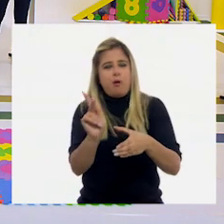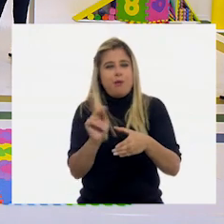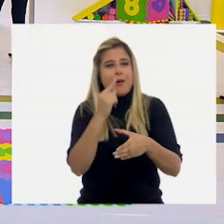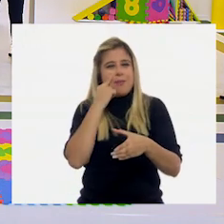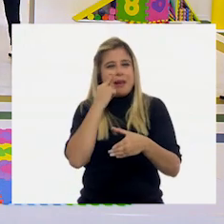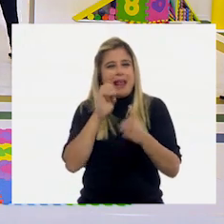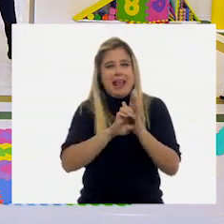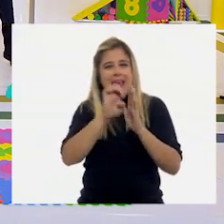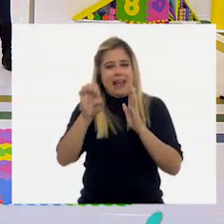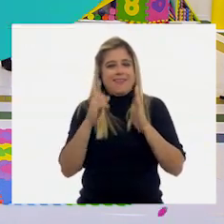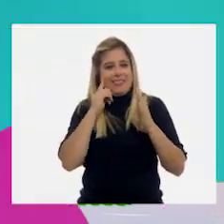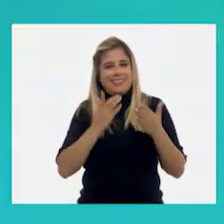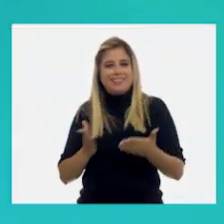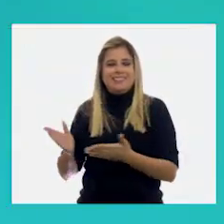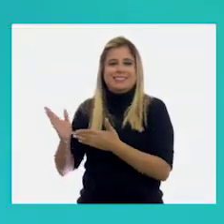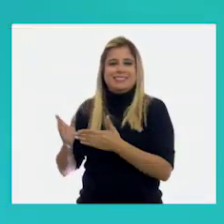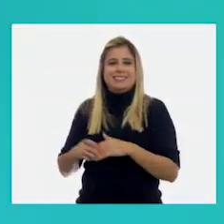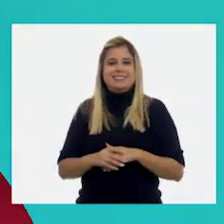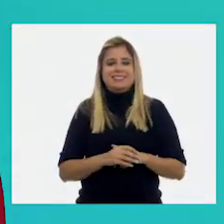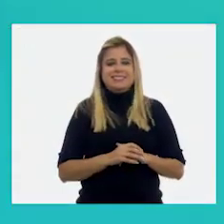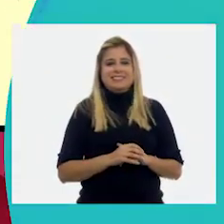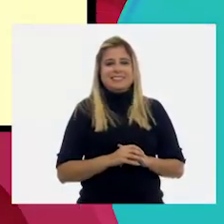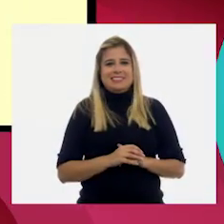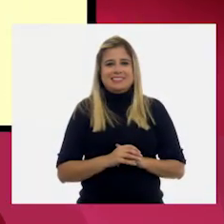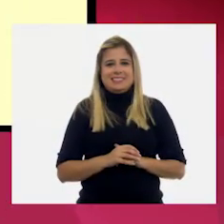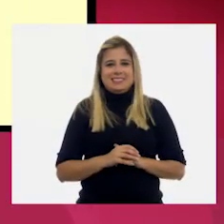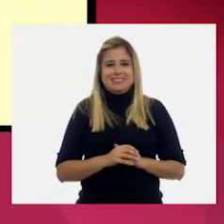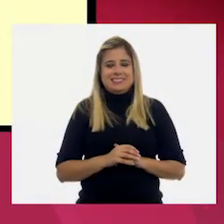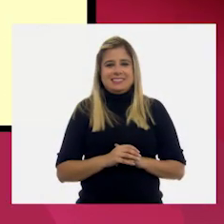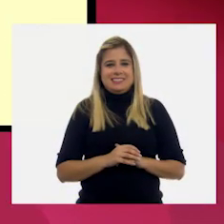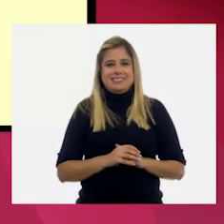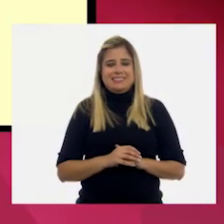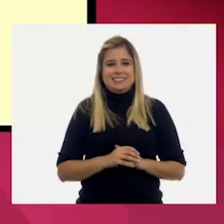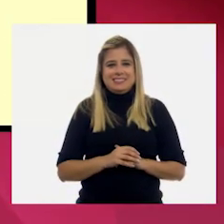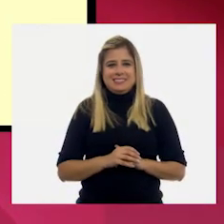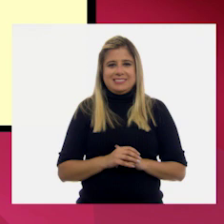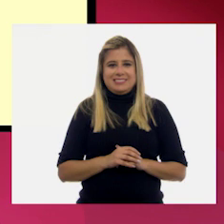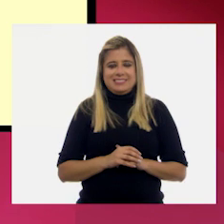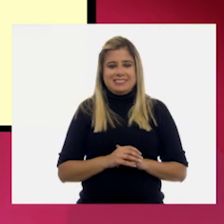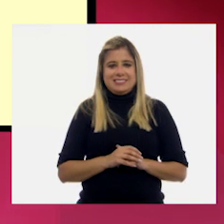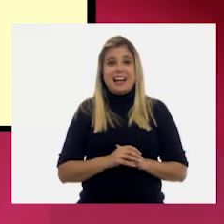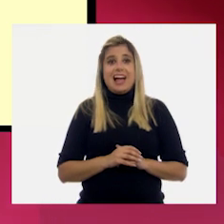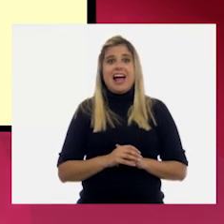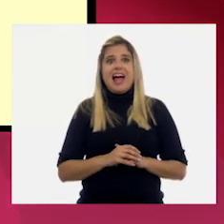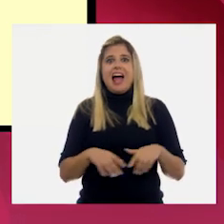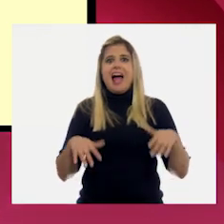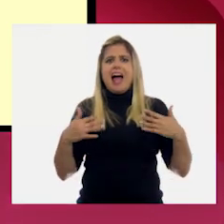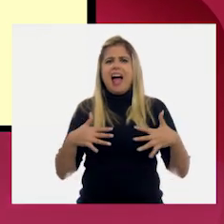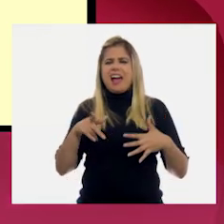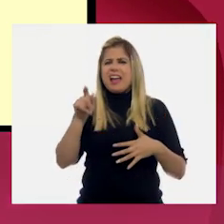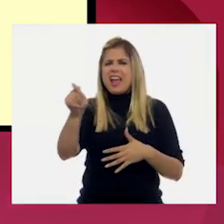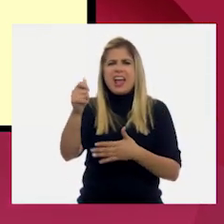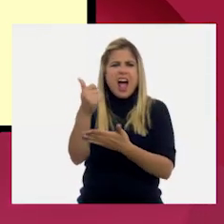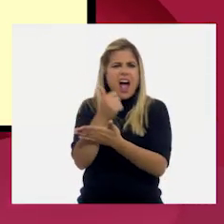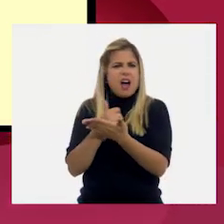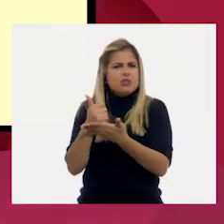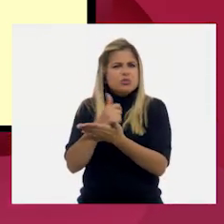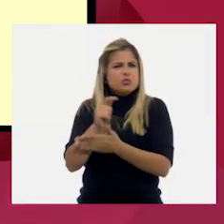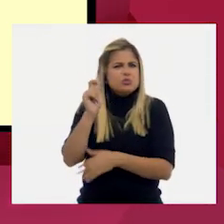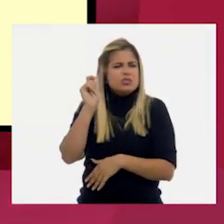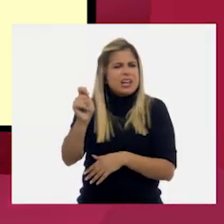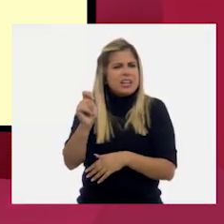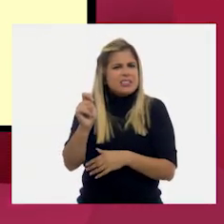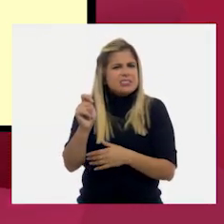ver. Esos croquis. Queremos verlos. ¡Ah, y ahí están! ¡Ah! ¿Qué es eso azul, maestra?